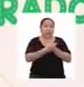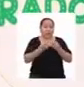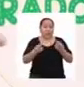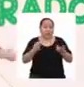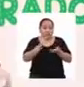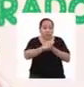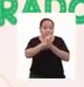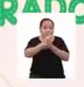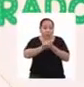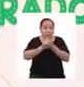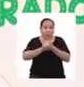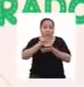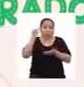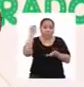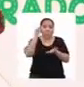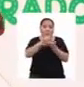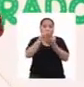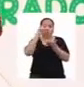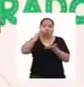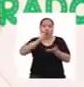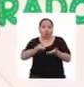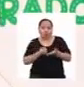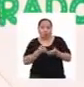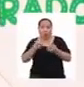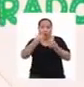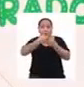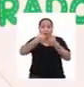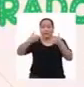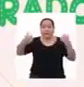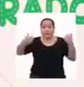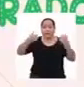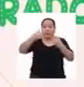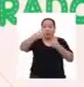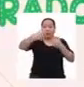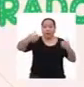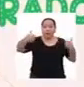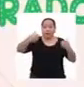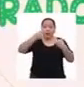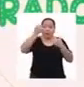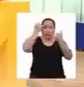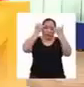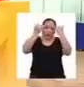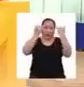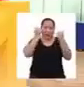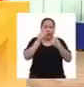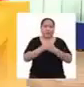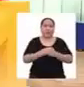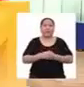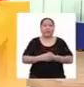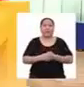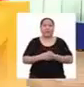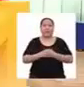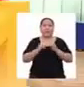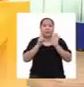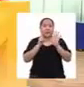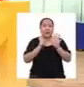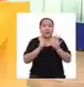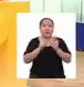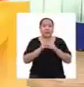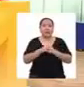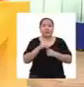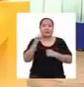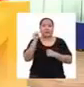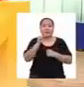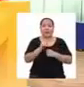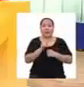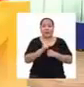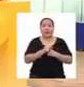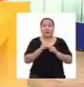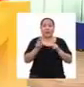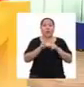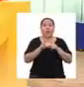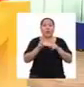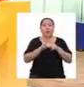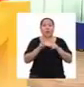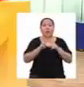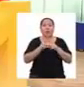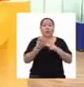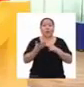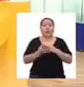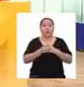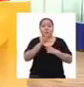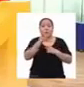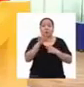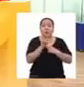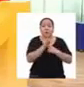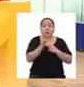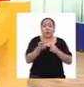de puntuación para separar expresiones, ideas y párrafos. 6. El vocabulario que se ha utilizado